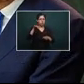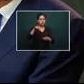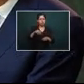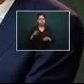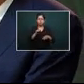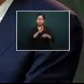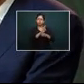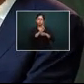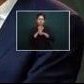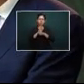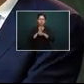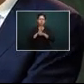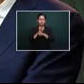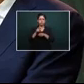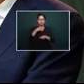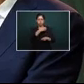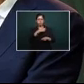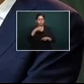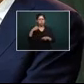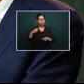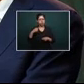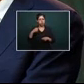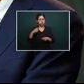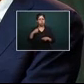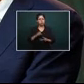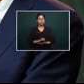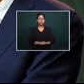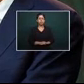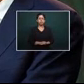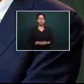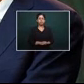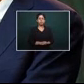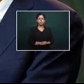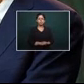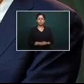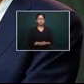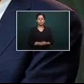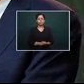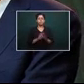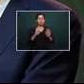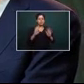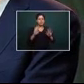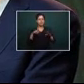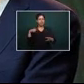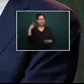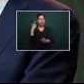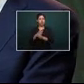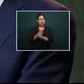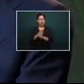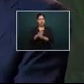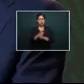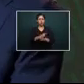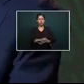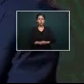tienen este plan y se han logrado